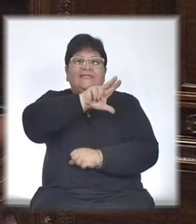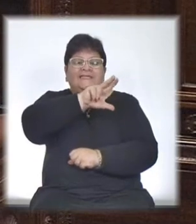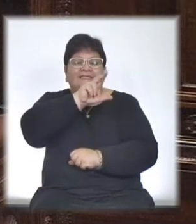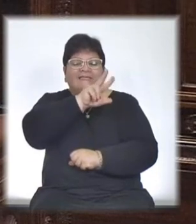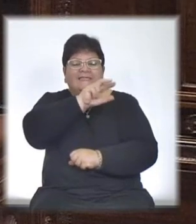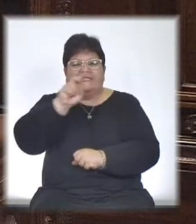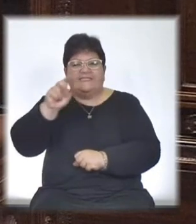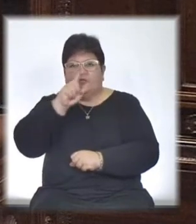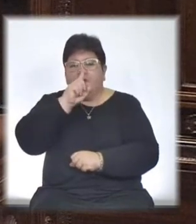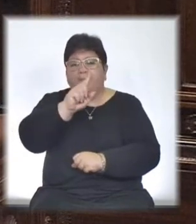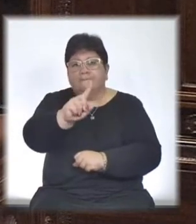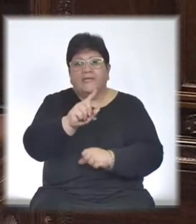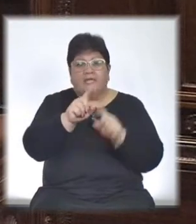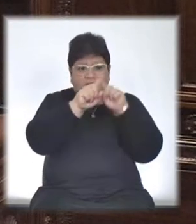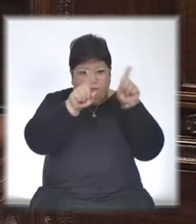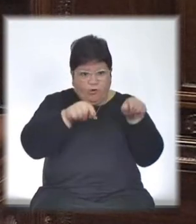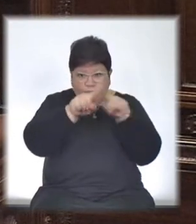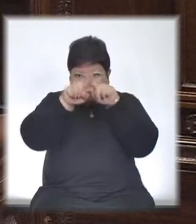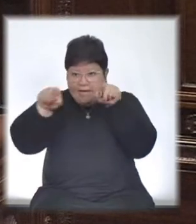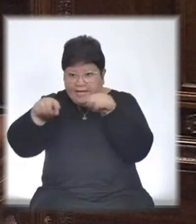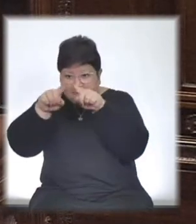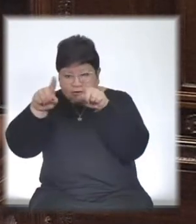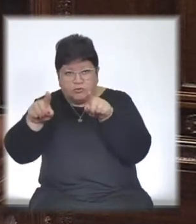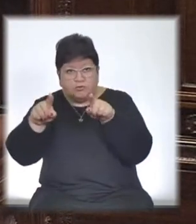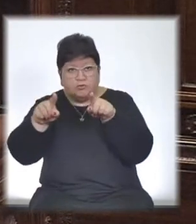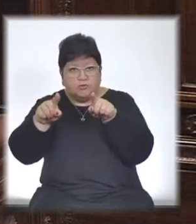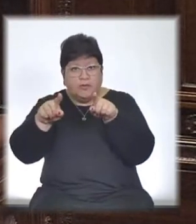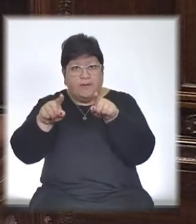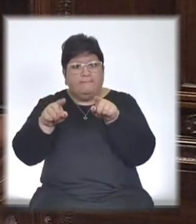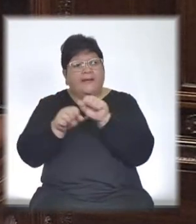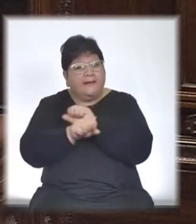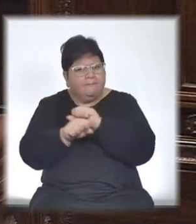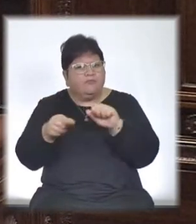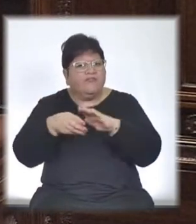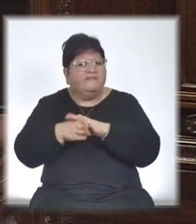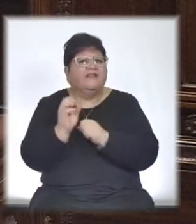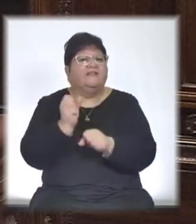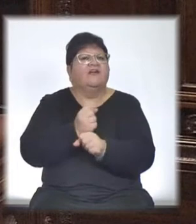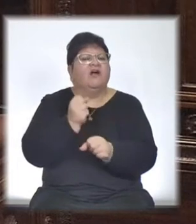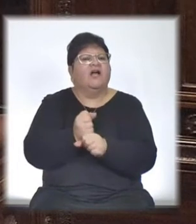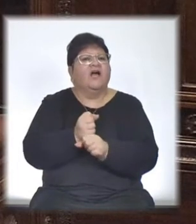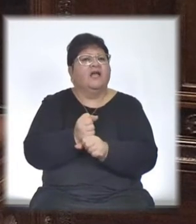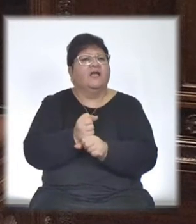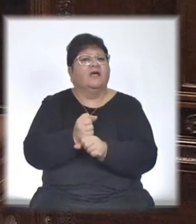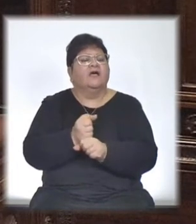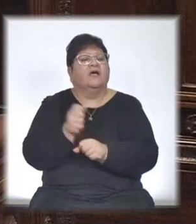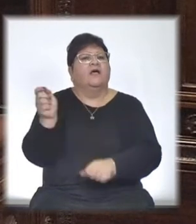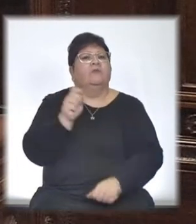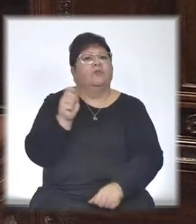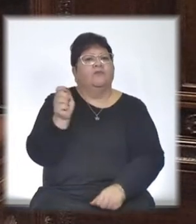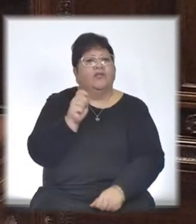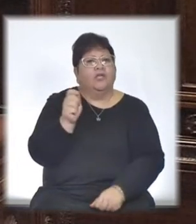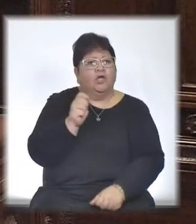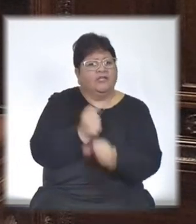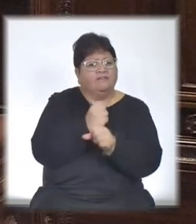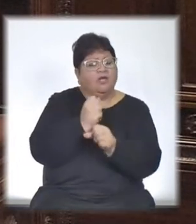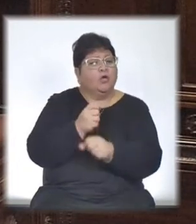tanto para la permanencia como para el ingreso a la administración pública. En 4 años, la inteligencia